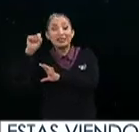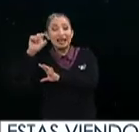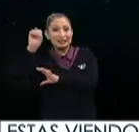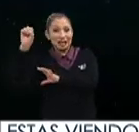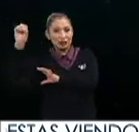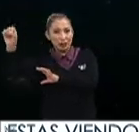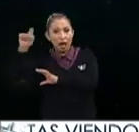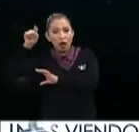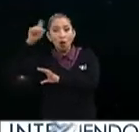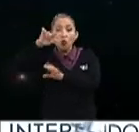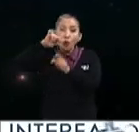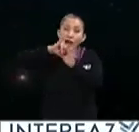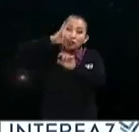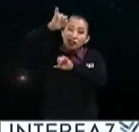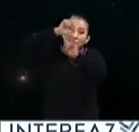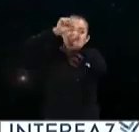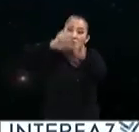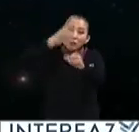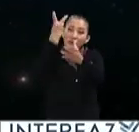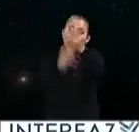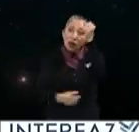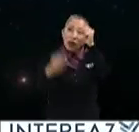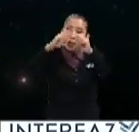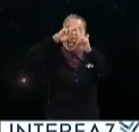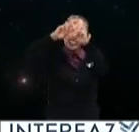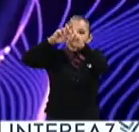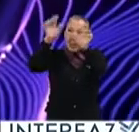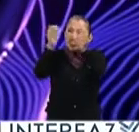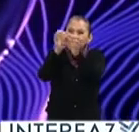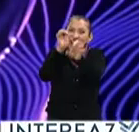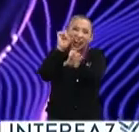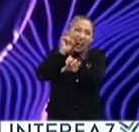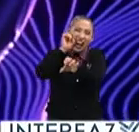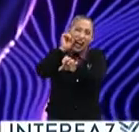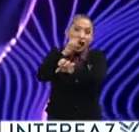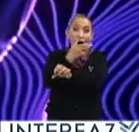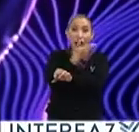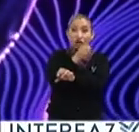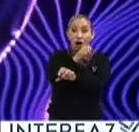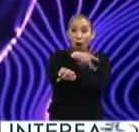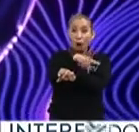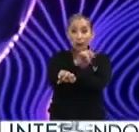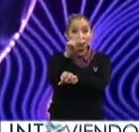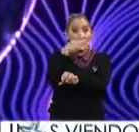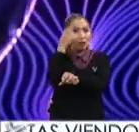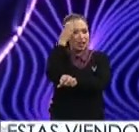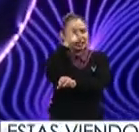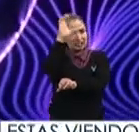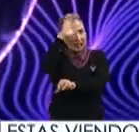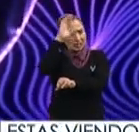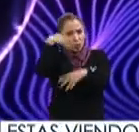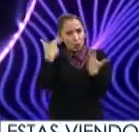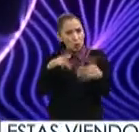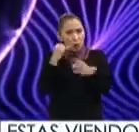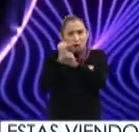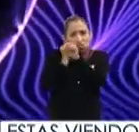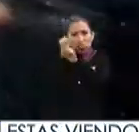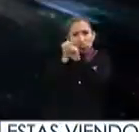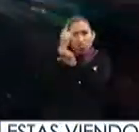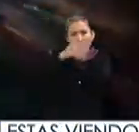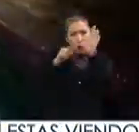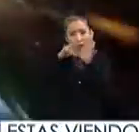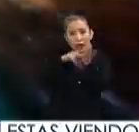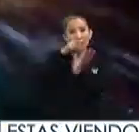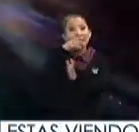062000, alojado en un sistema binario con una estrella enana naranja. Hawking fue uno de los pioneros en estudios teóricos de agujeros negros.